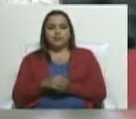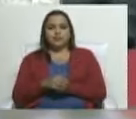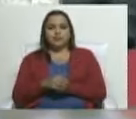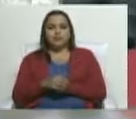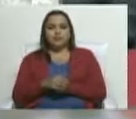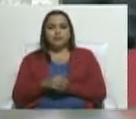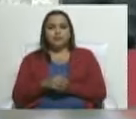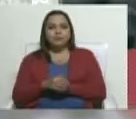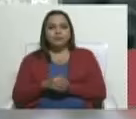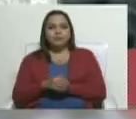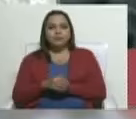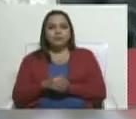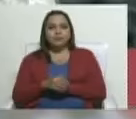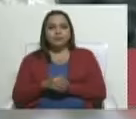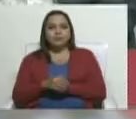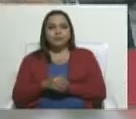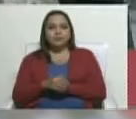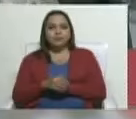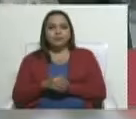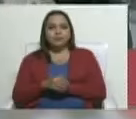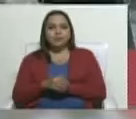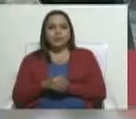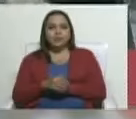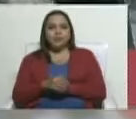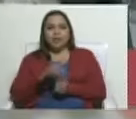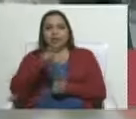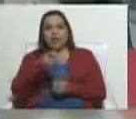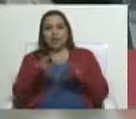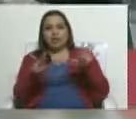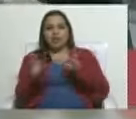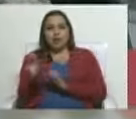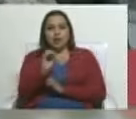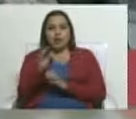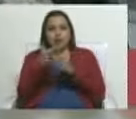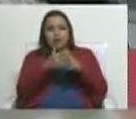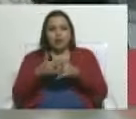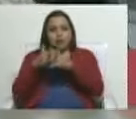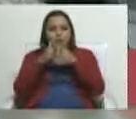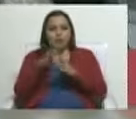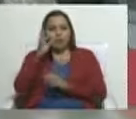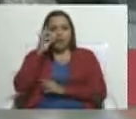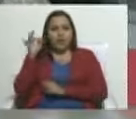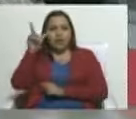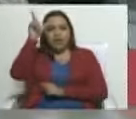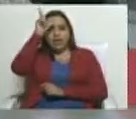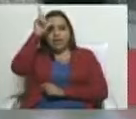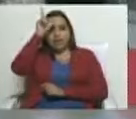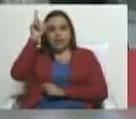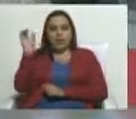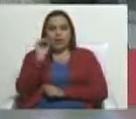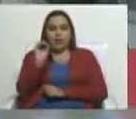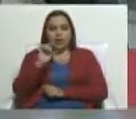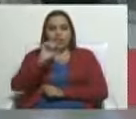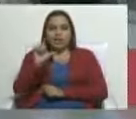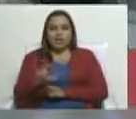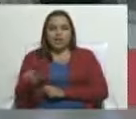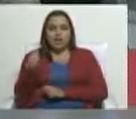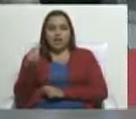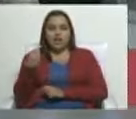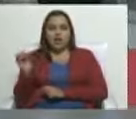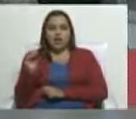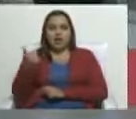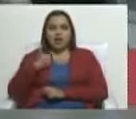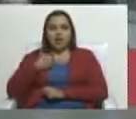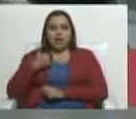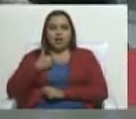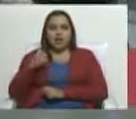ubicado en el hemisferio norte, estoy hablando del G7, estoy hablando de Estados Unidos, estoy hablando de Francia, estoy hablando de Alemania, estoy hablando de Italia, estoy hablando de Canadá,